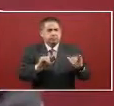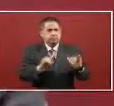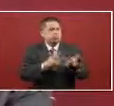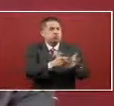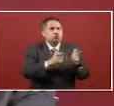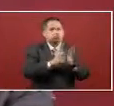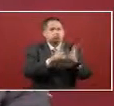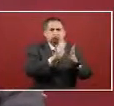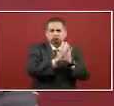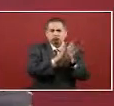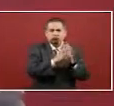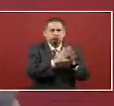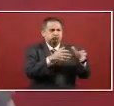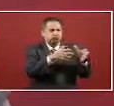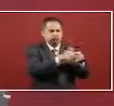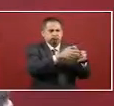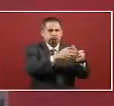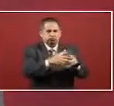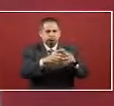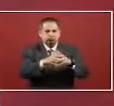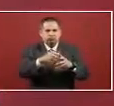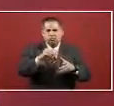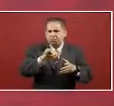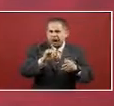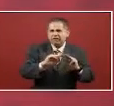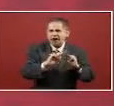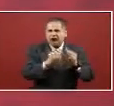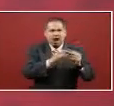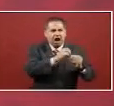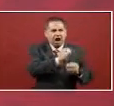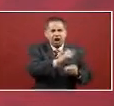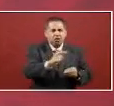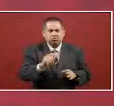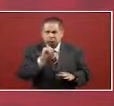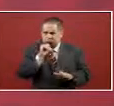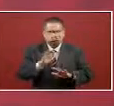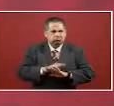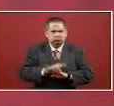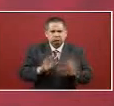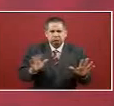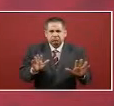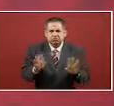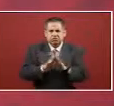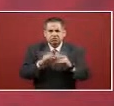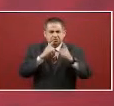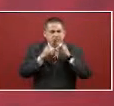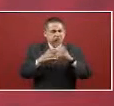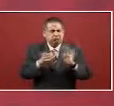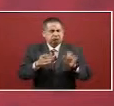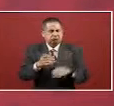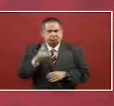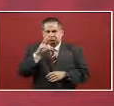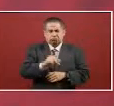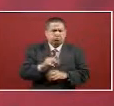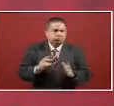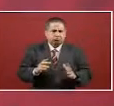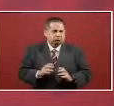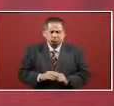banda, con ninguna organización dedicada a cometer ilícitos.